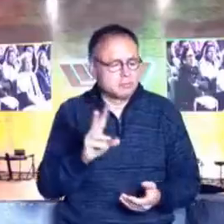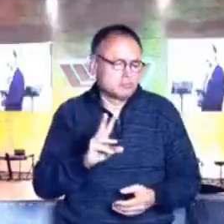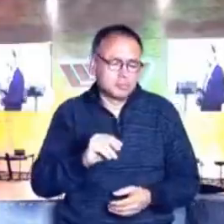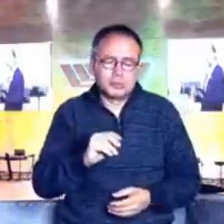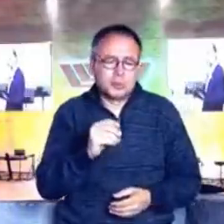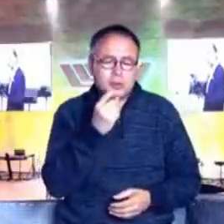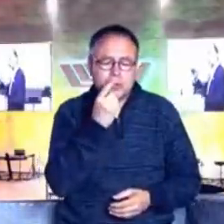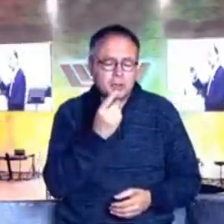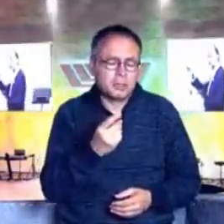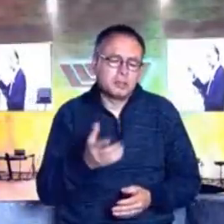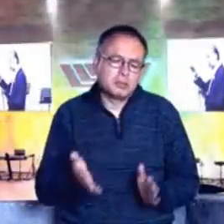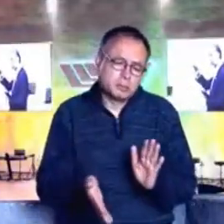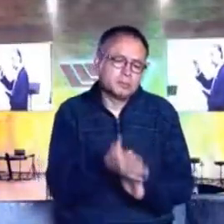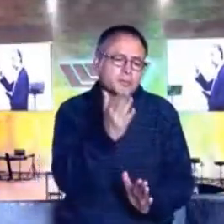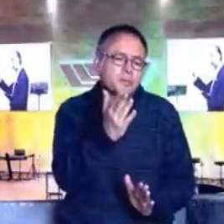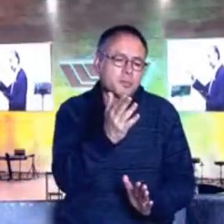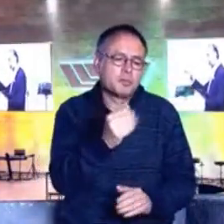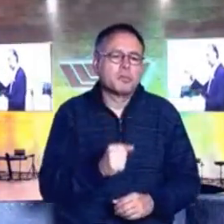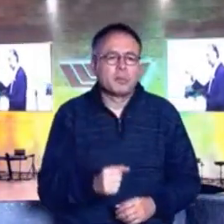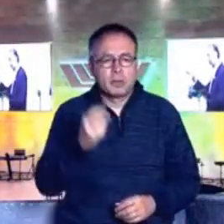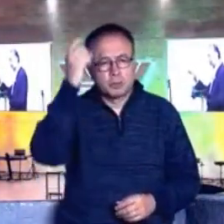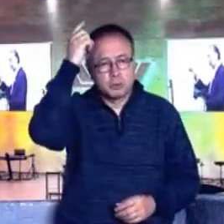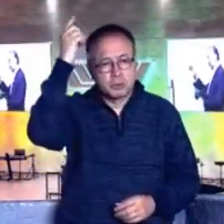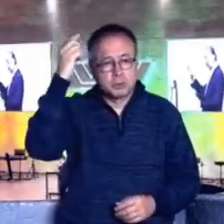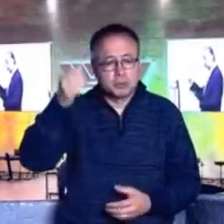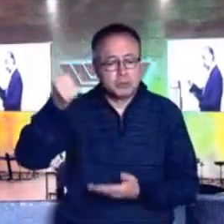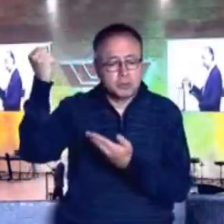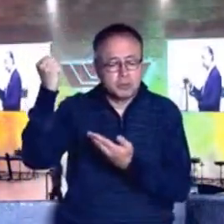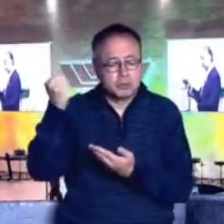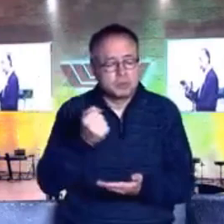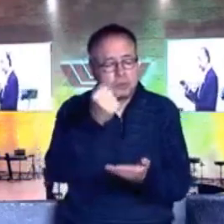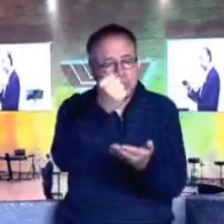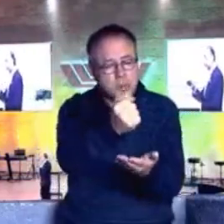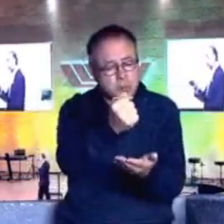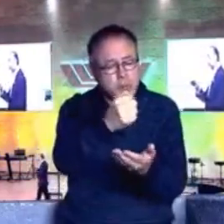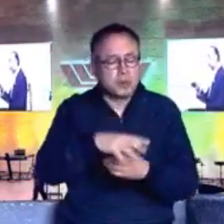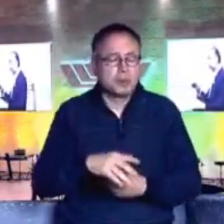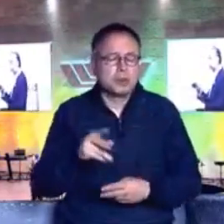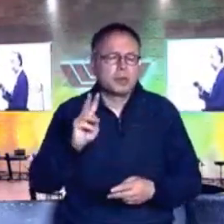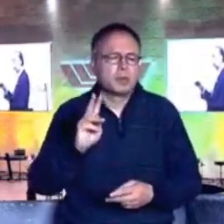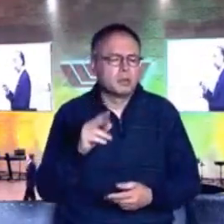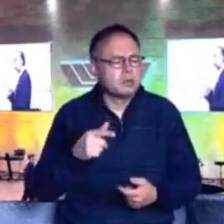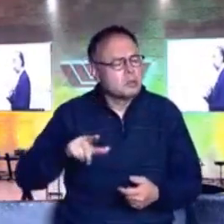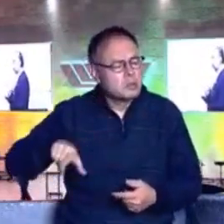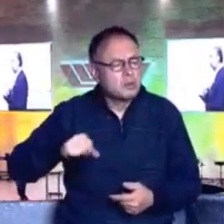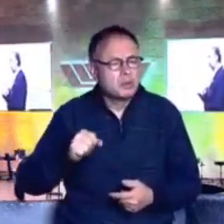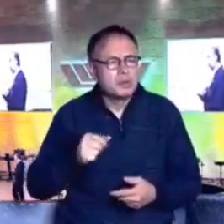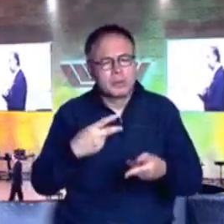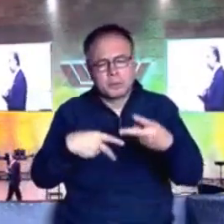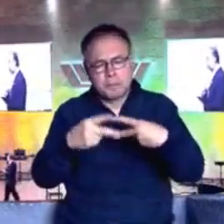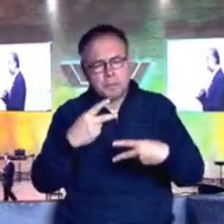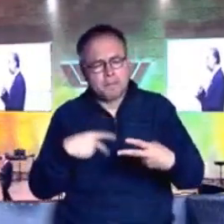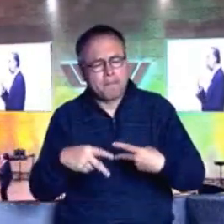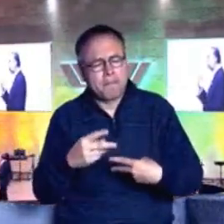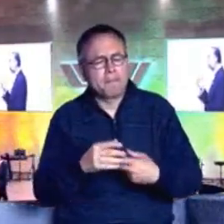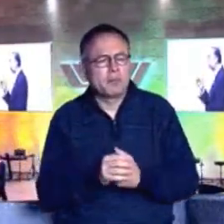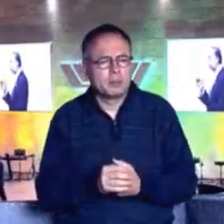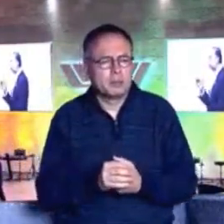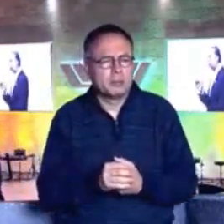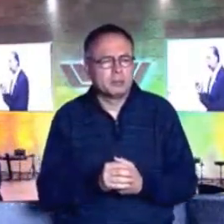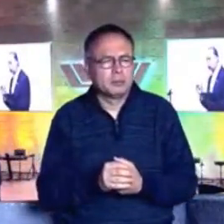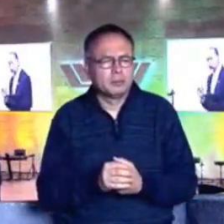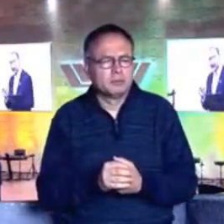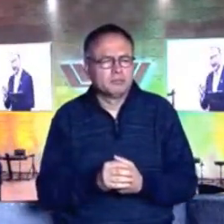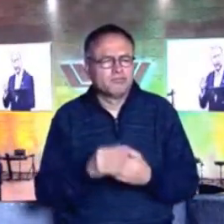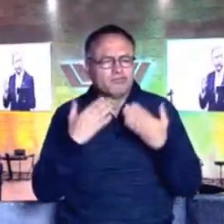le dijo vamos a ir Dios proveerá y después volveremos es decir Abraham está actuando con fe